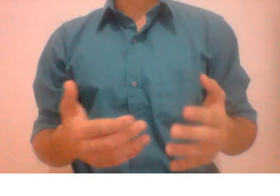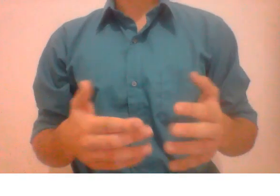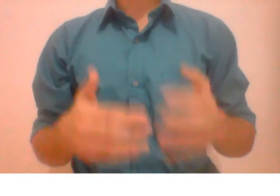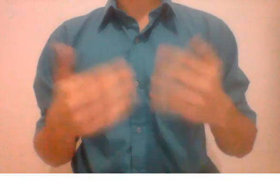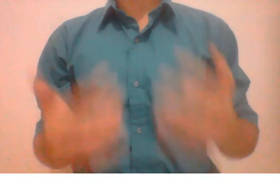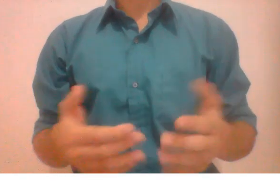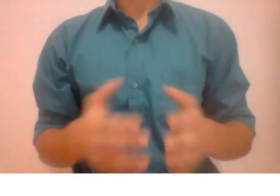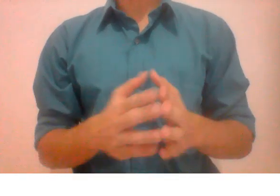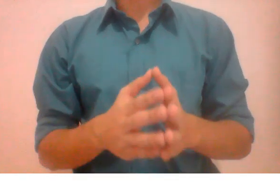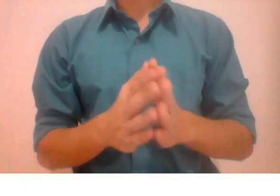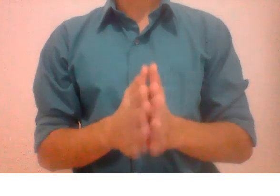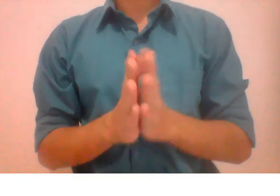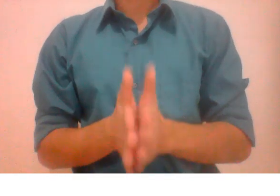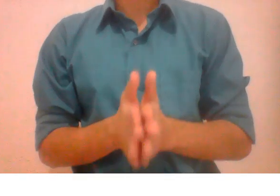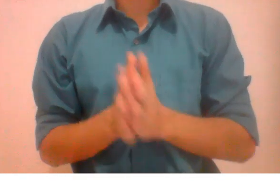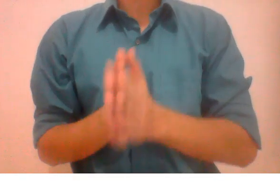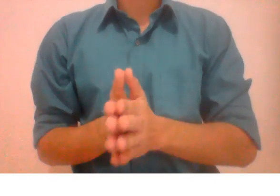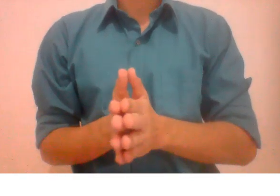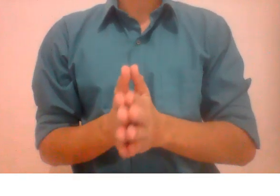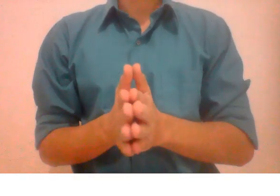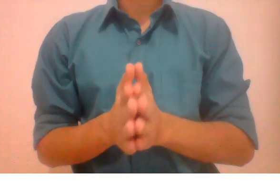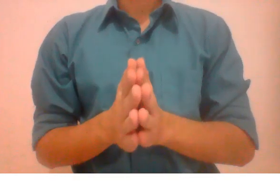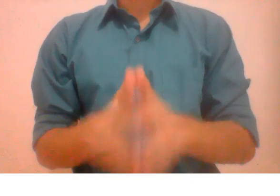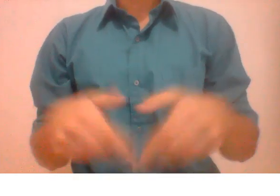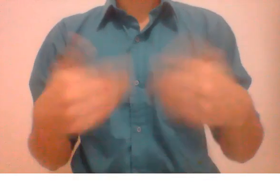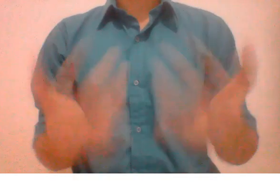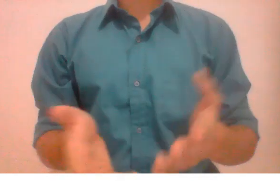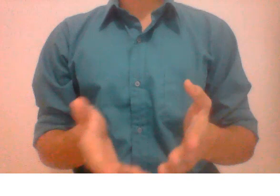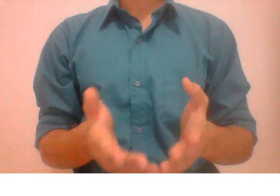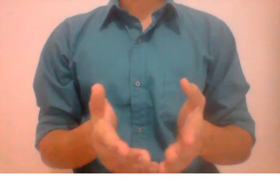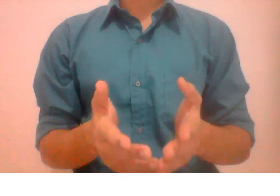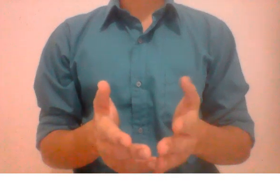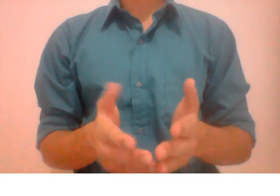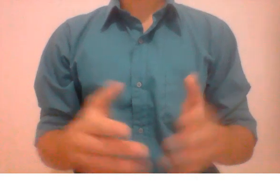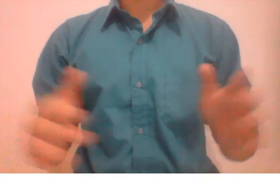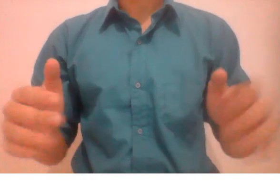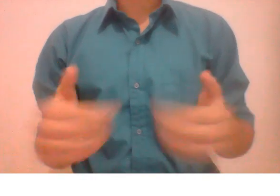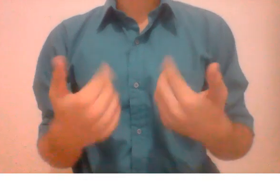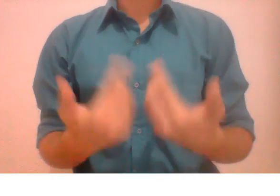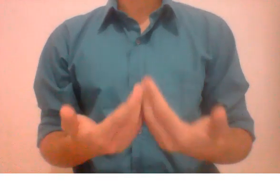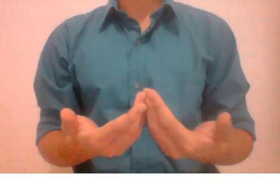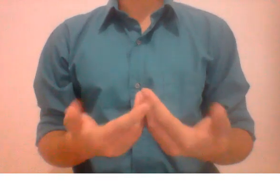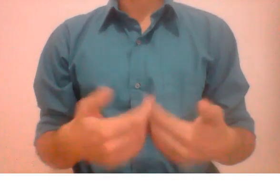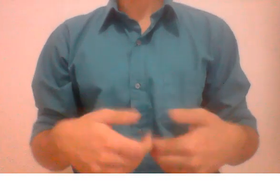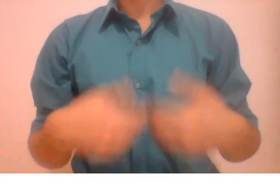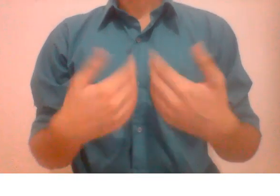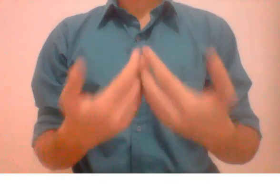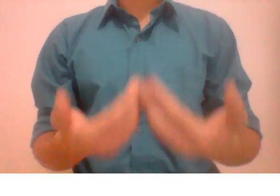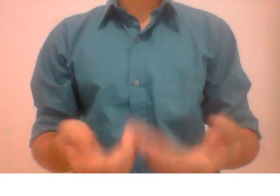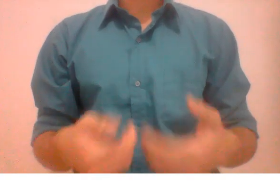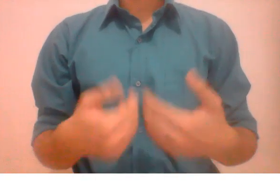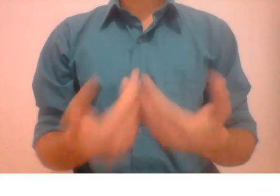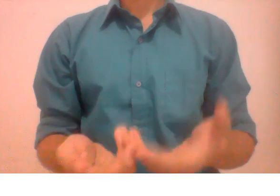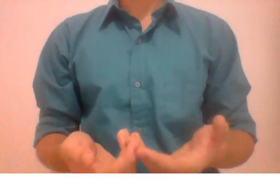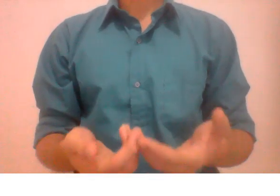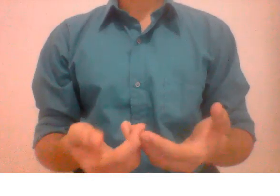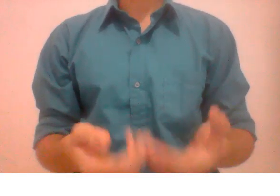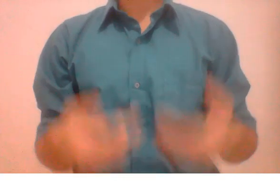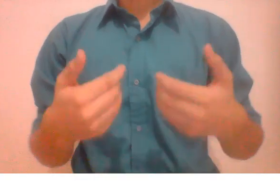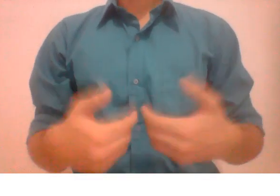ciertos intereses que están en nuestro país que causan mucho problema por ahí. Y es lo que estamos viendo en la actualidad, que son los que terminaron formando